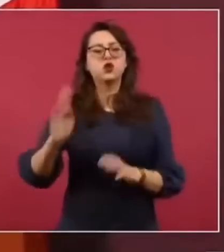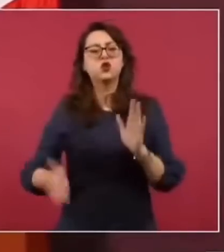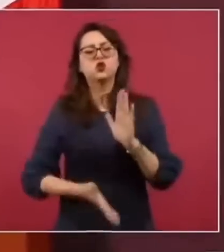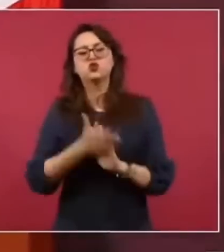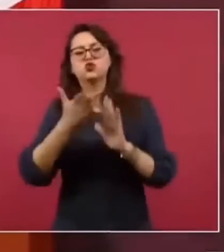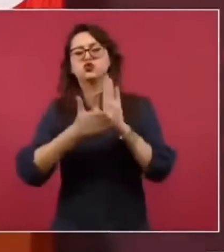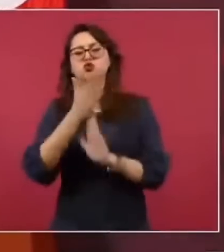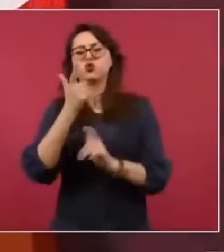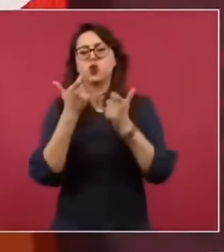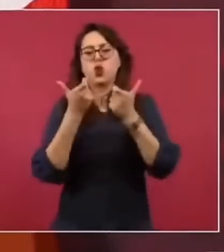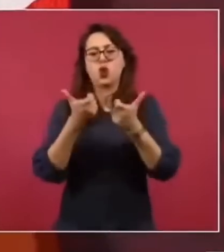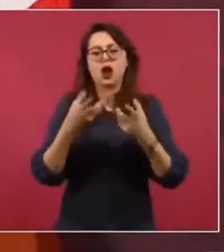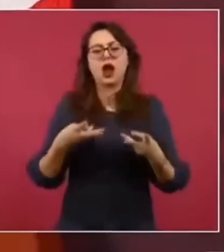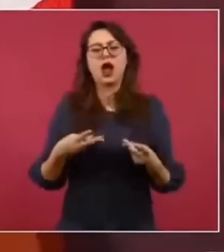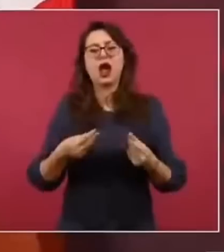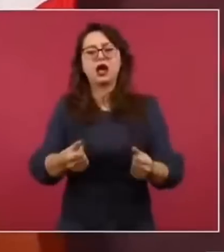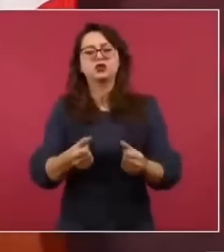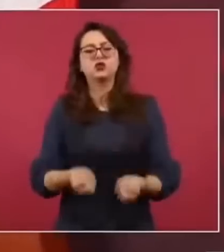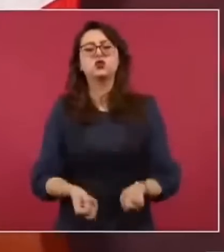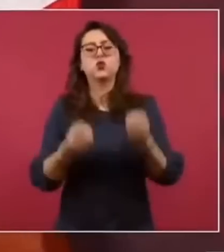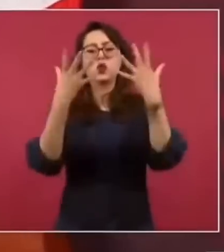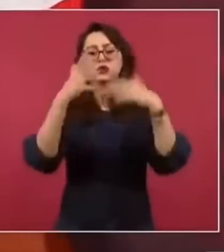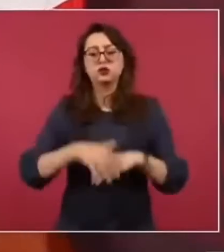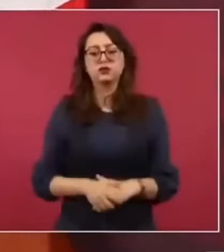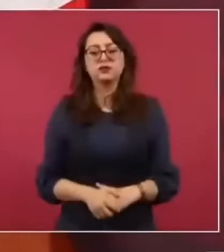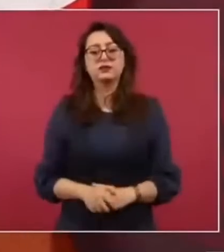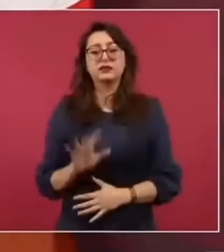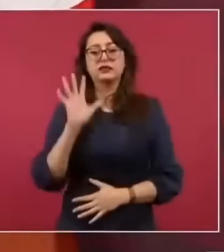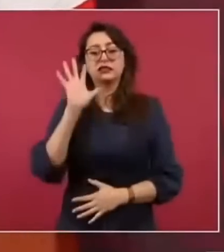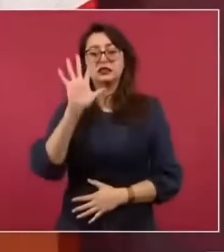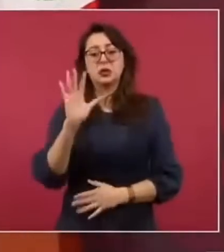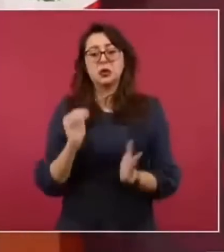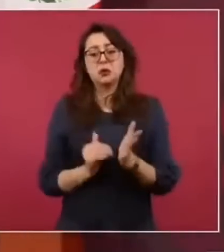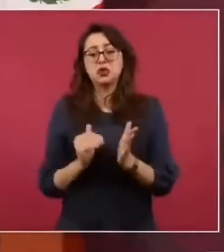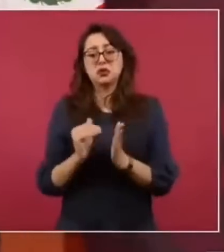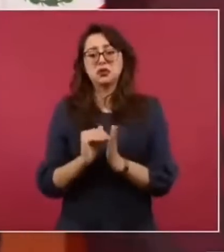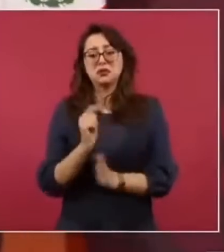sucursal? 5 millones de pesos.